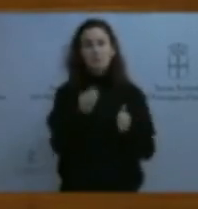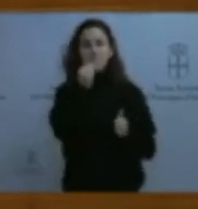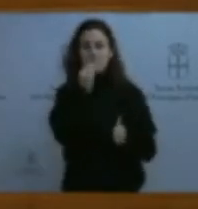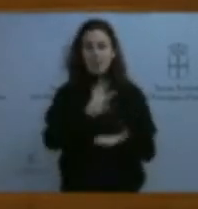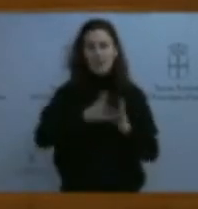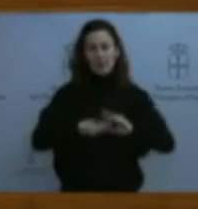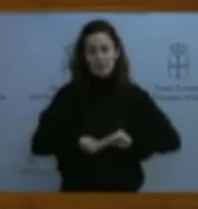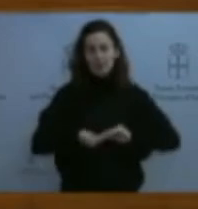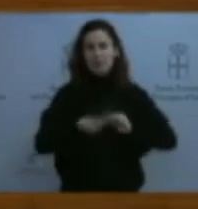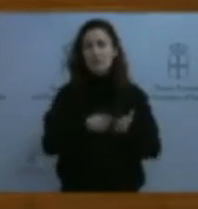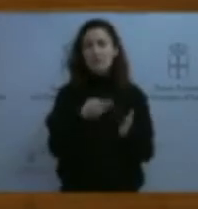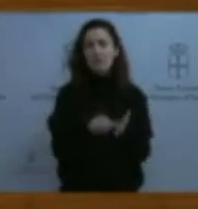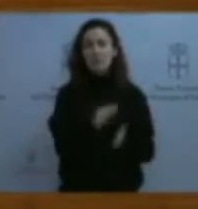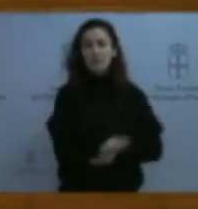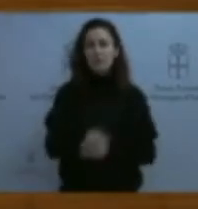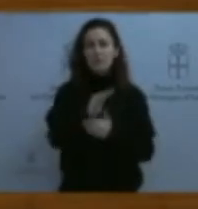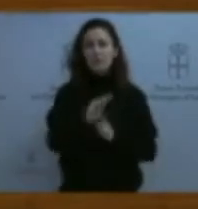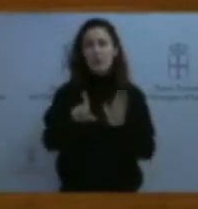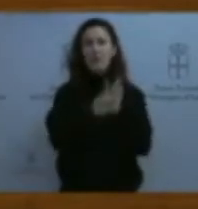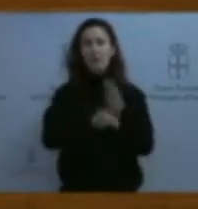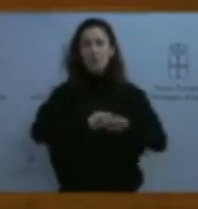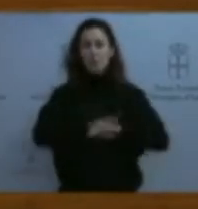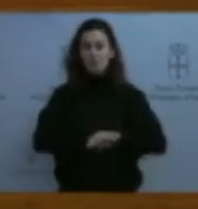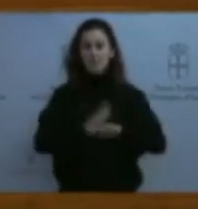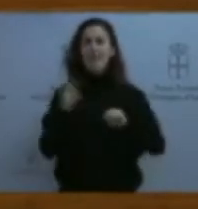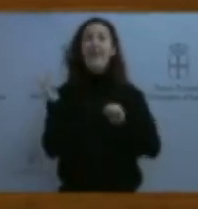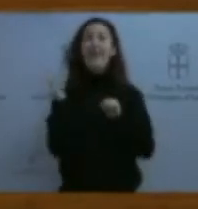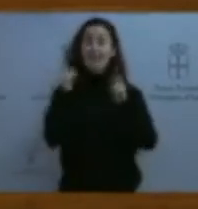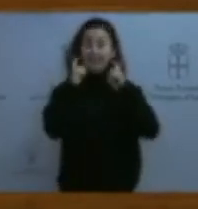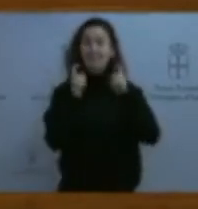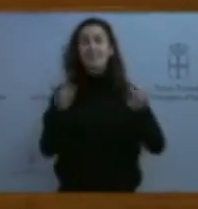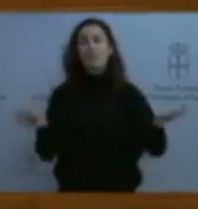todo el mantenimiento técnico y legal de las instalaciones, previniendo, se dice